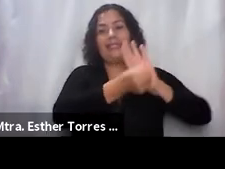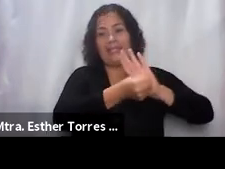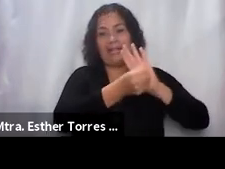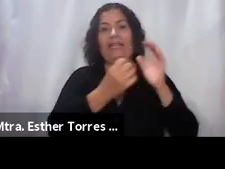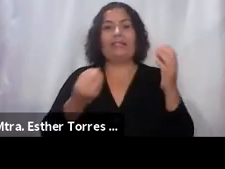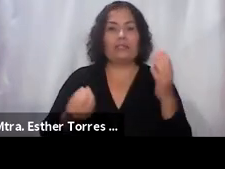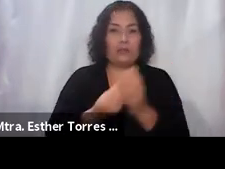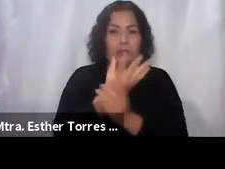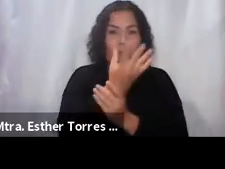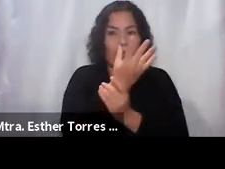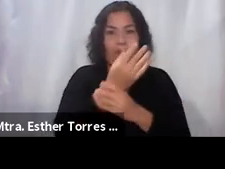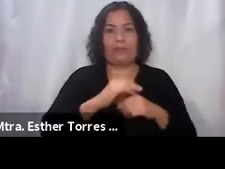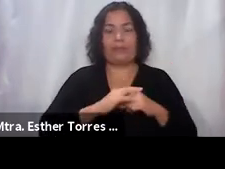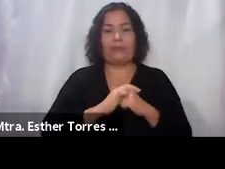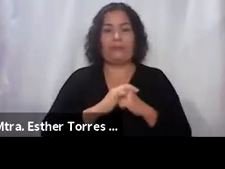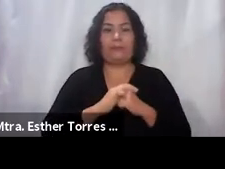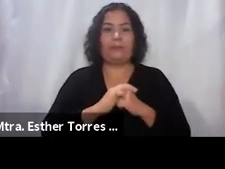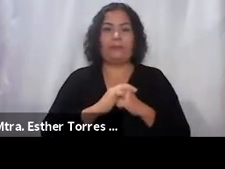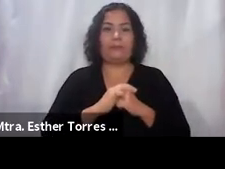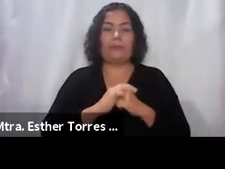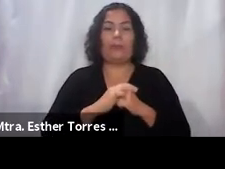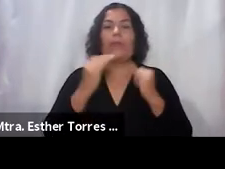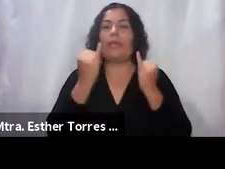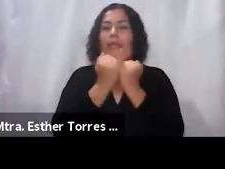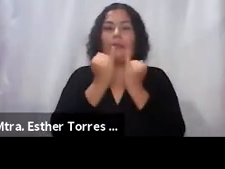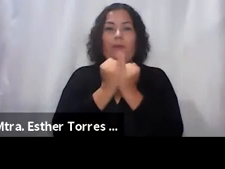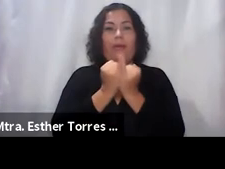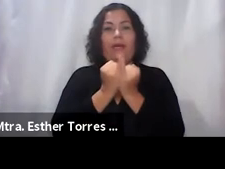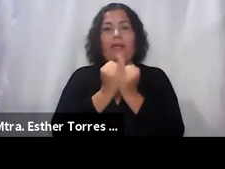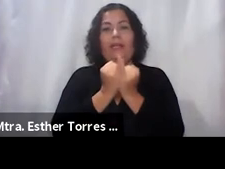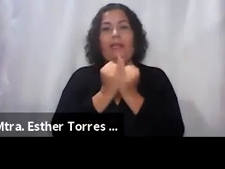vía. También estos dispositivos de confinamiento, como